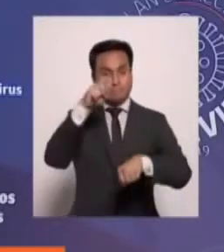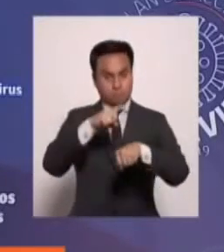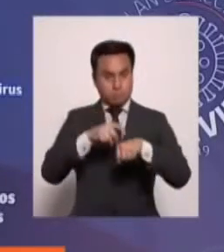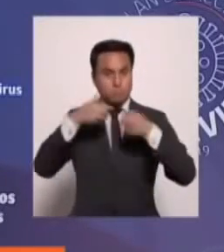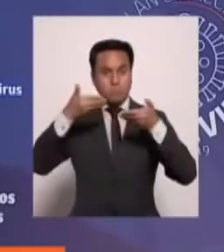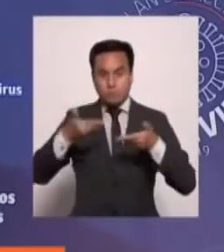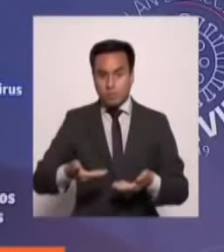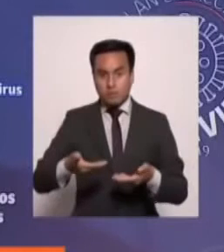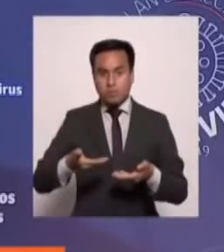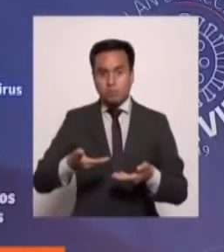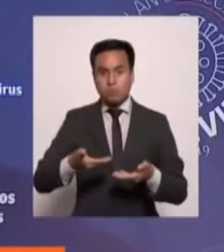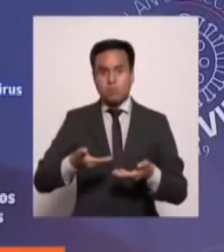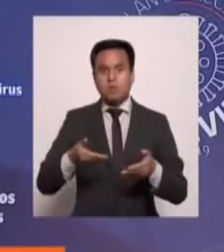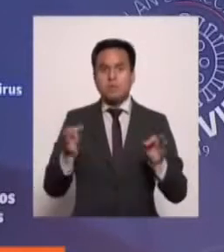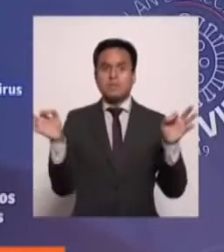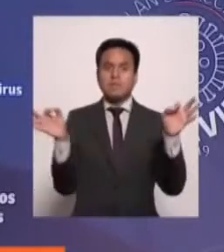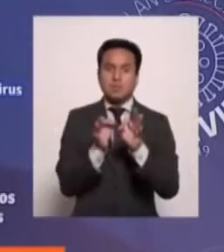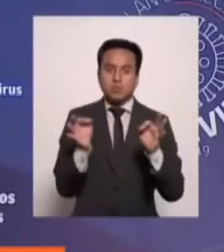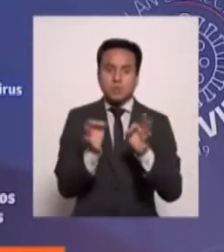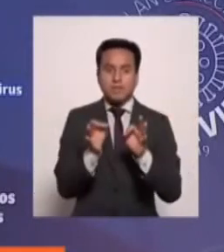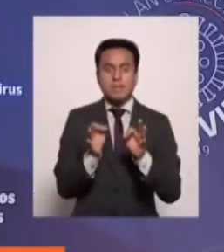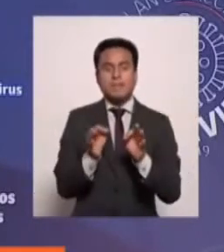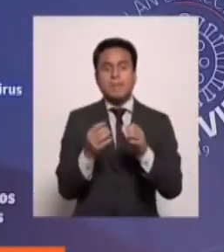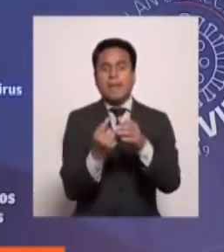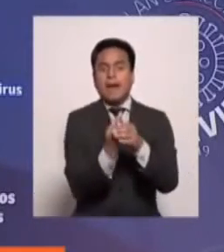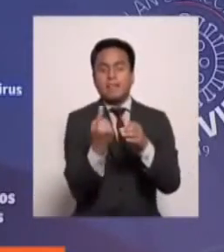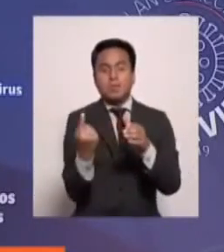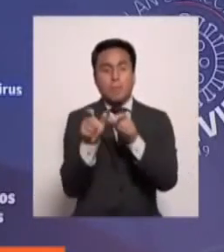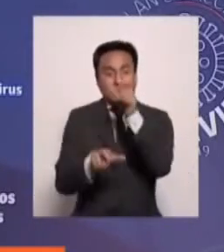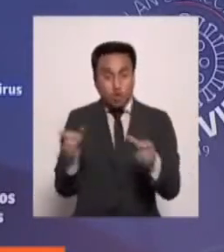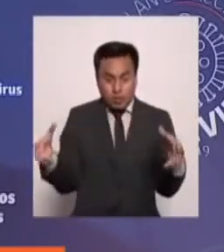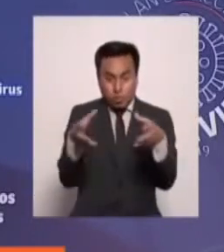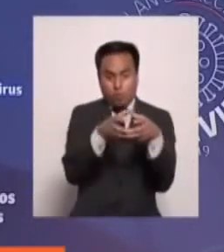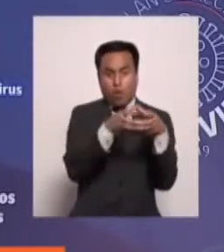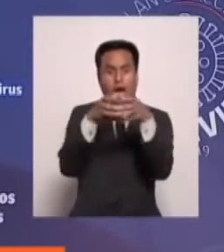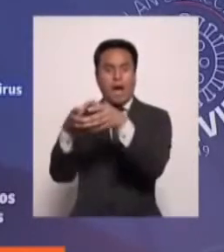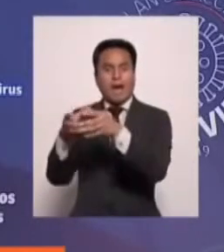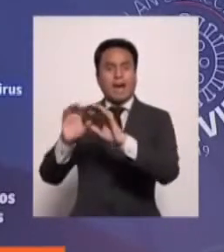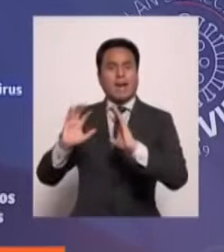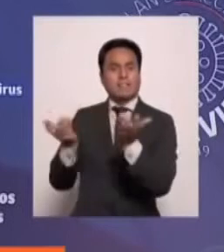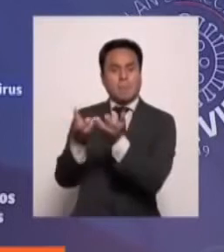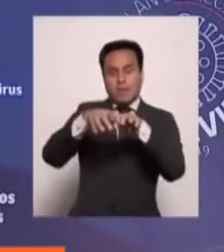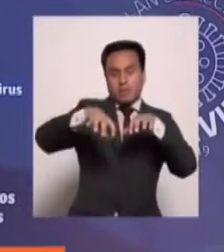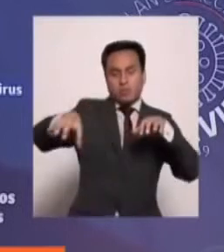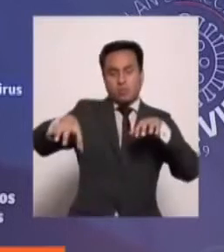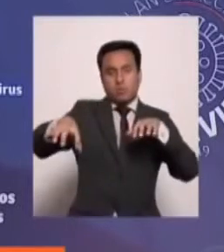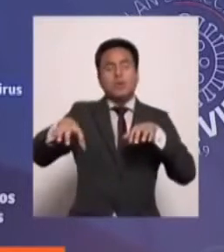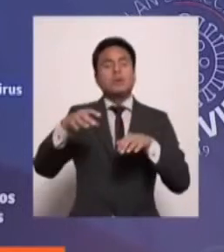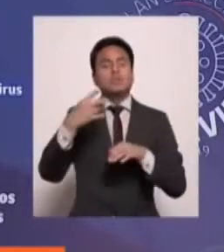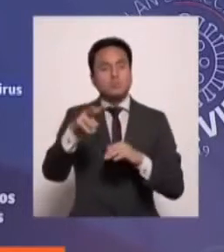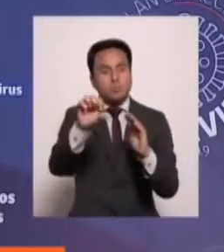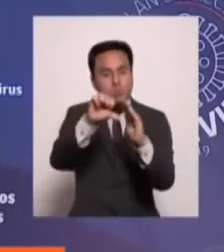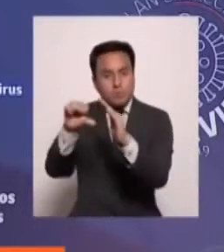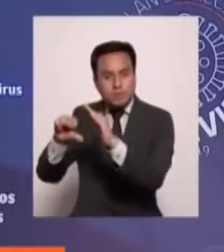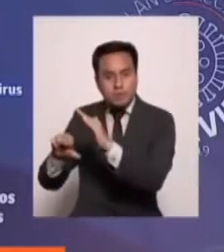De mucha incertidumbre. No se sabe bien qué es lo que va a pasar. Si bien estamos preocupados por el virus, también estamos preocupados por